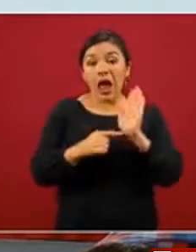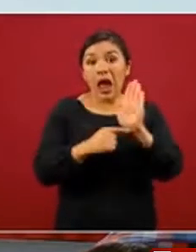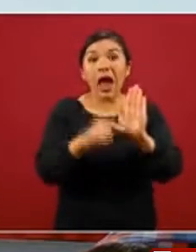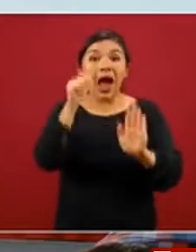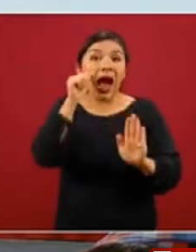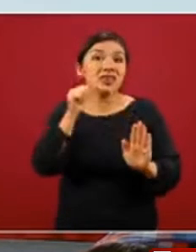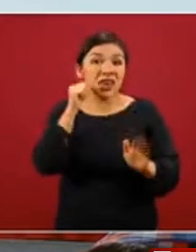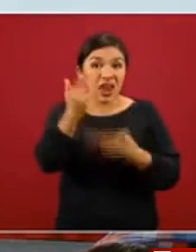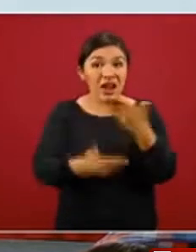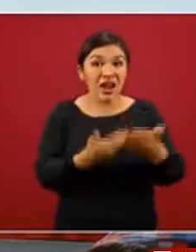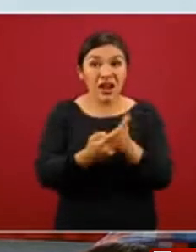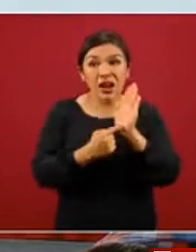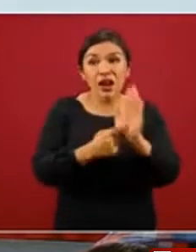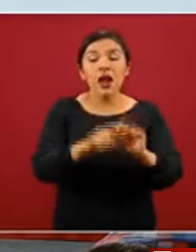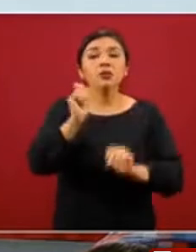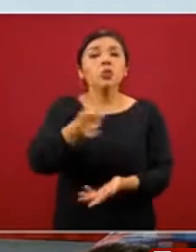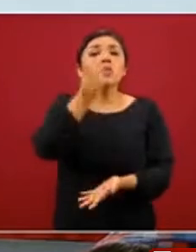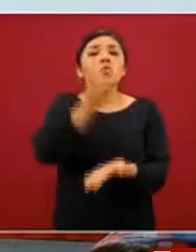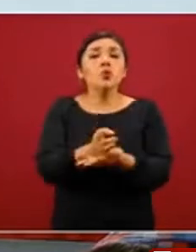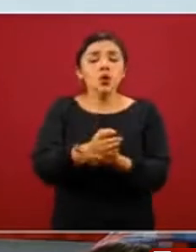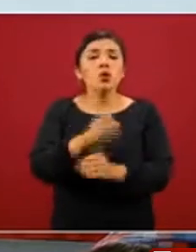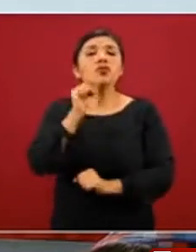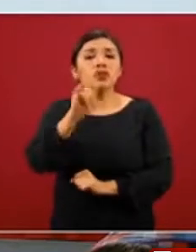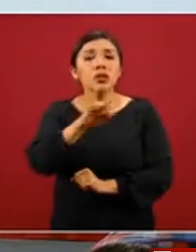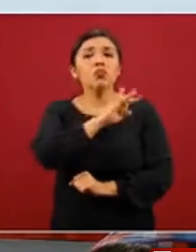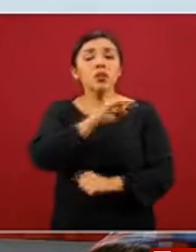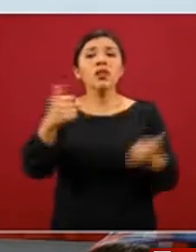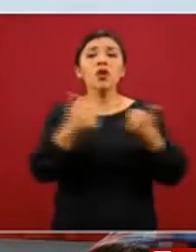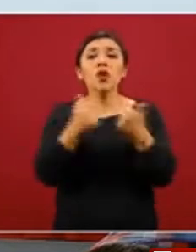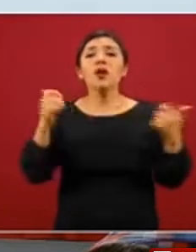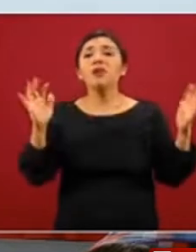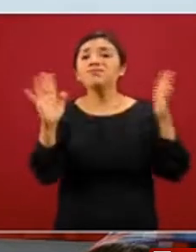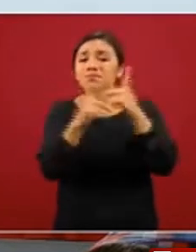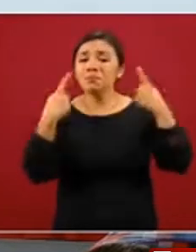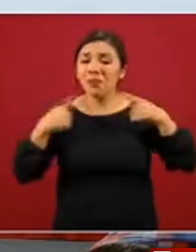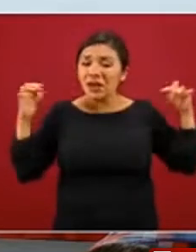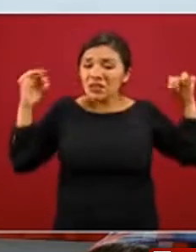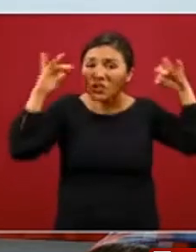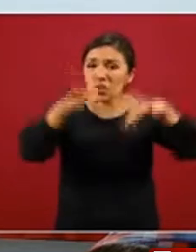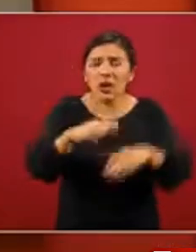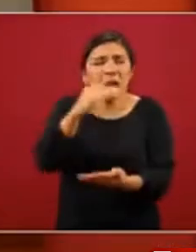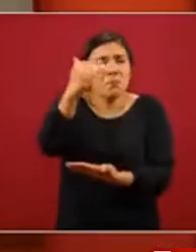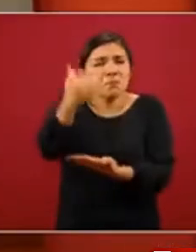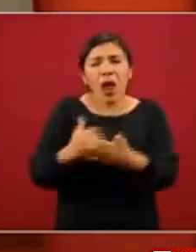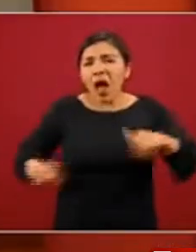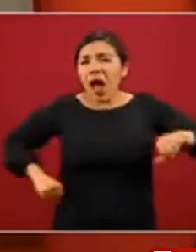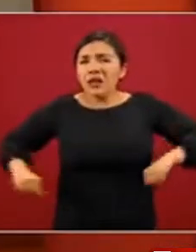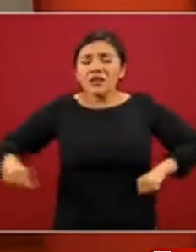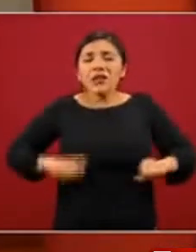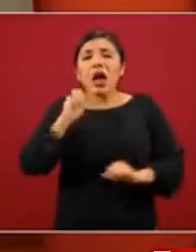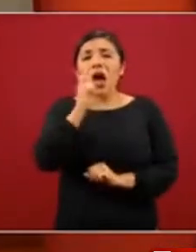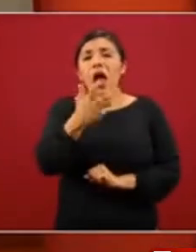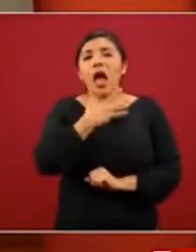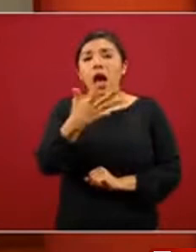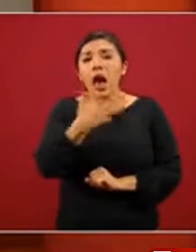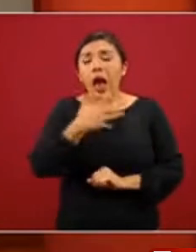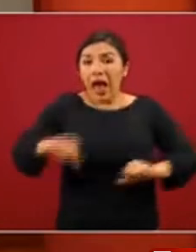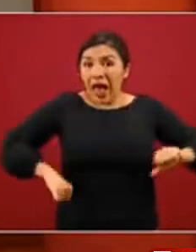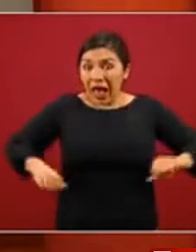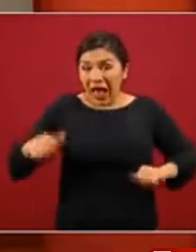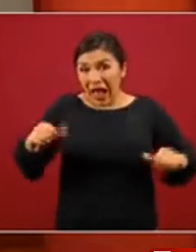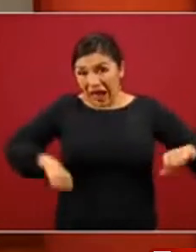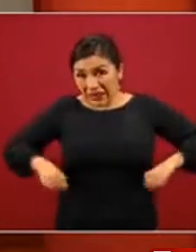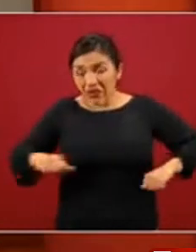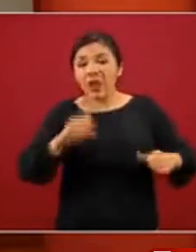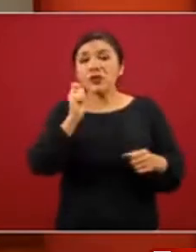ayer, que solamente puede, con un mínimo aforo, con una mínima actividad, tener este tipo de acciones en